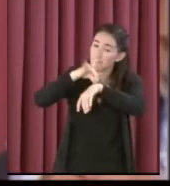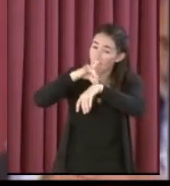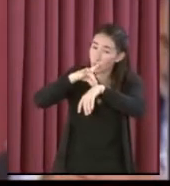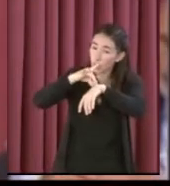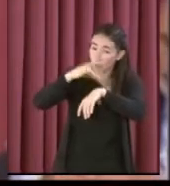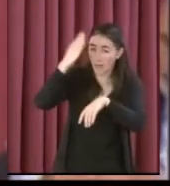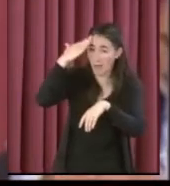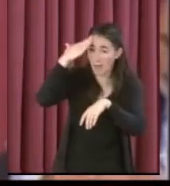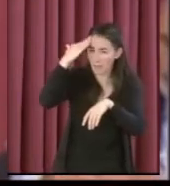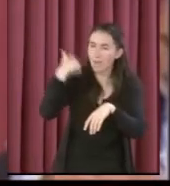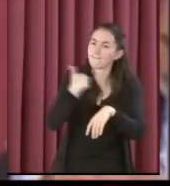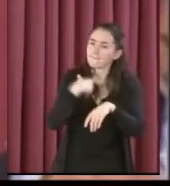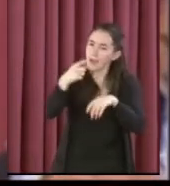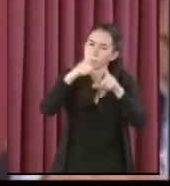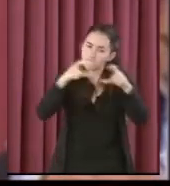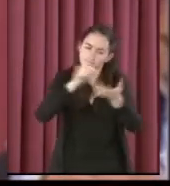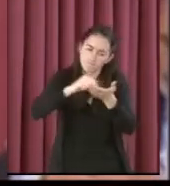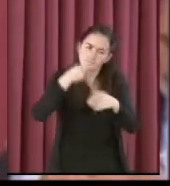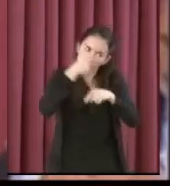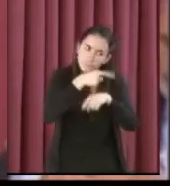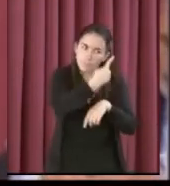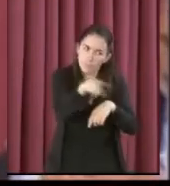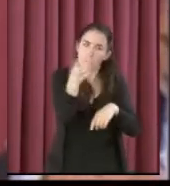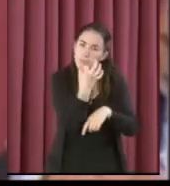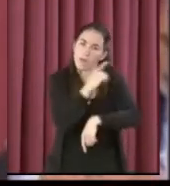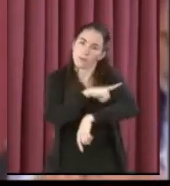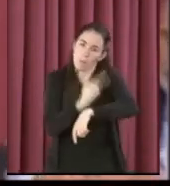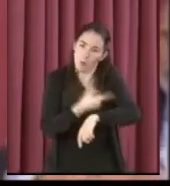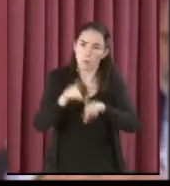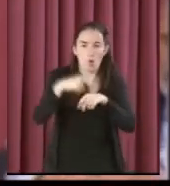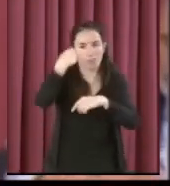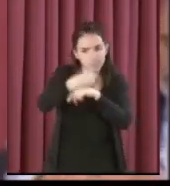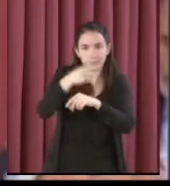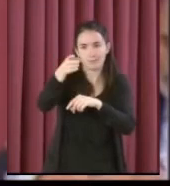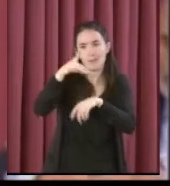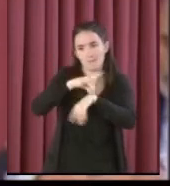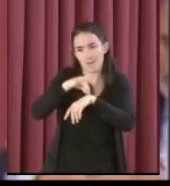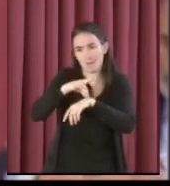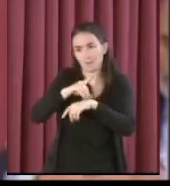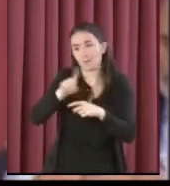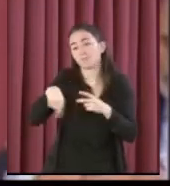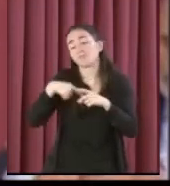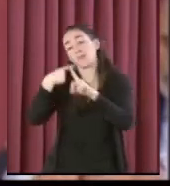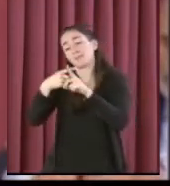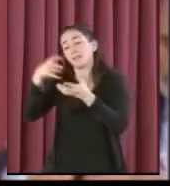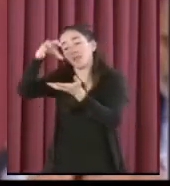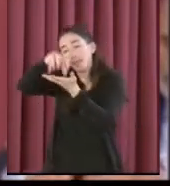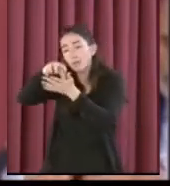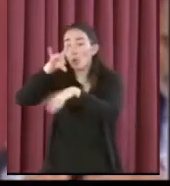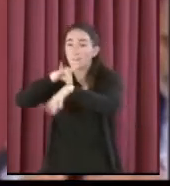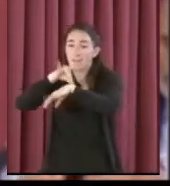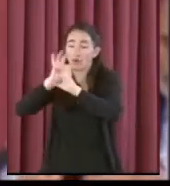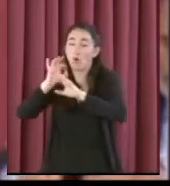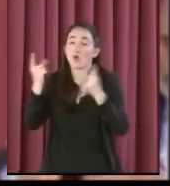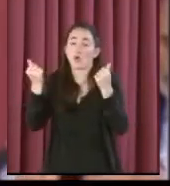a personas para las que estén indicados. Y vamos a poner en marcha el Centro Médico de Logroño Deporte, que tendrá por objetivo